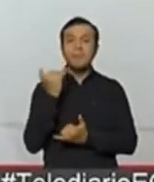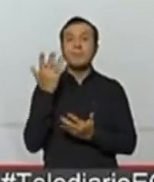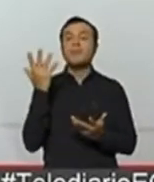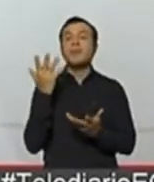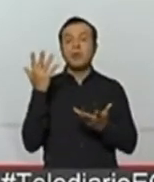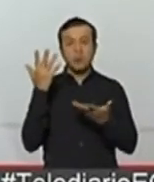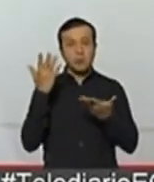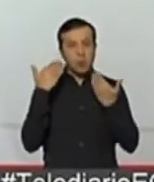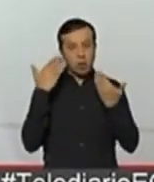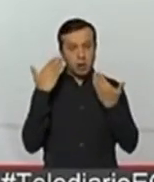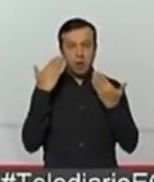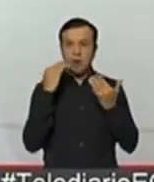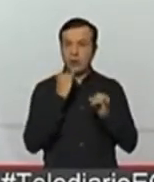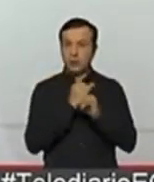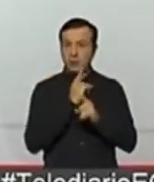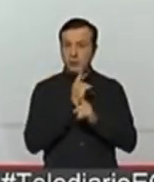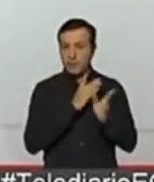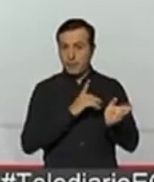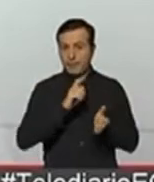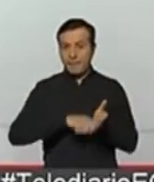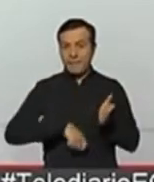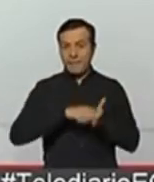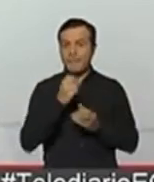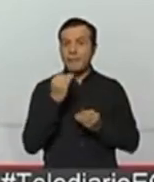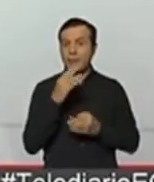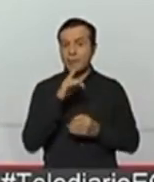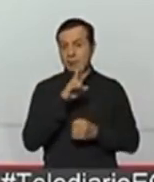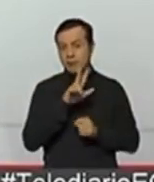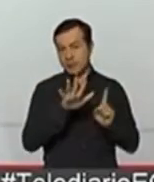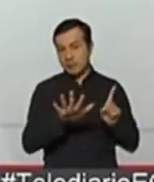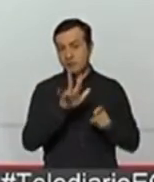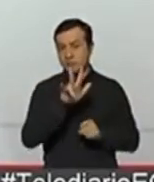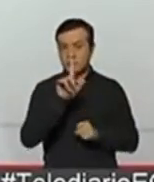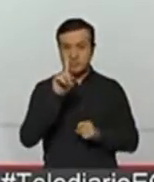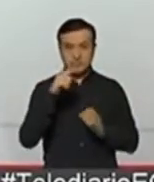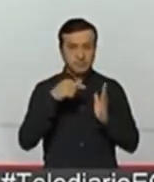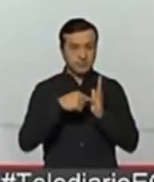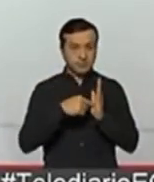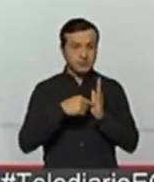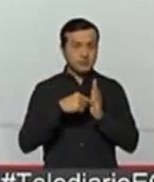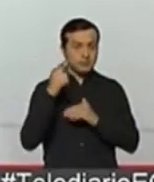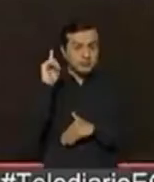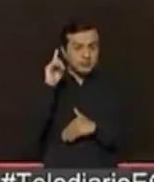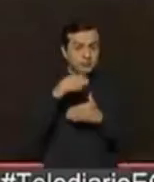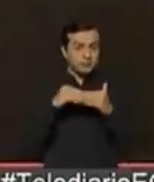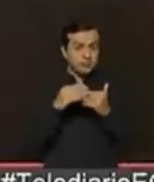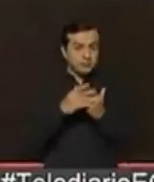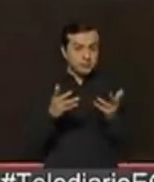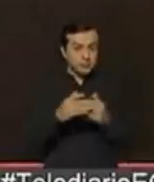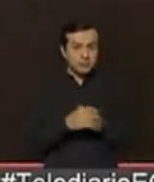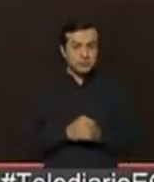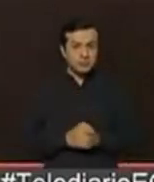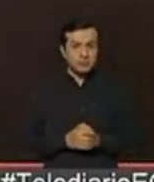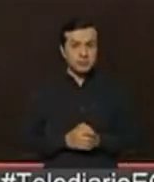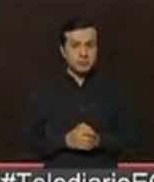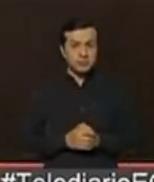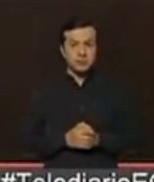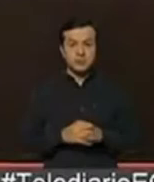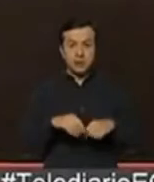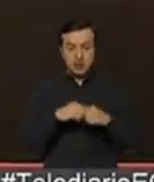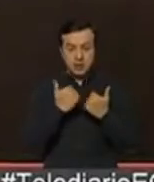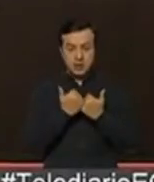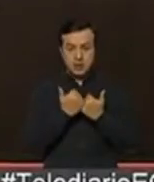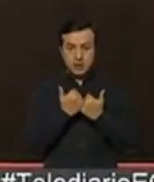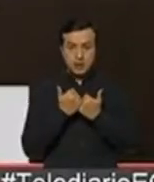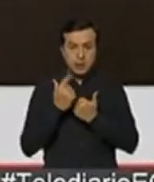El organismo multilateral firmó créditos por 631 millones de dólares. Al presidente del BID quería... En la Asamblea Anual